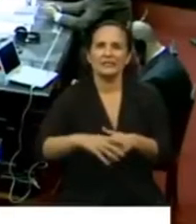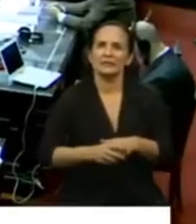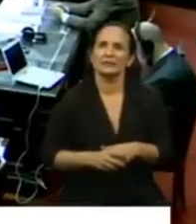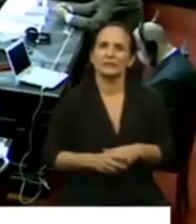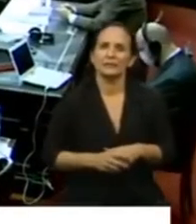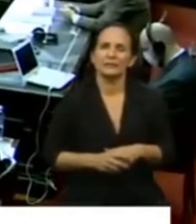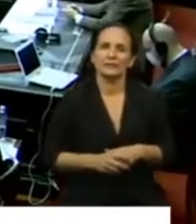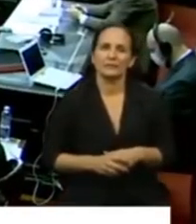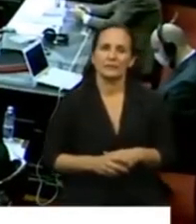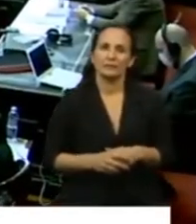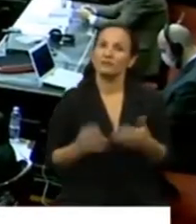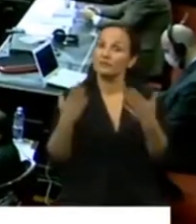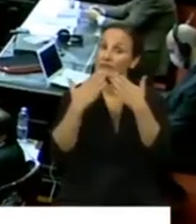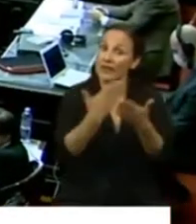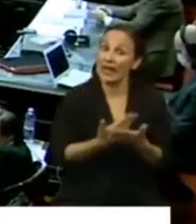Gracias, presidente.